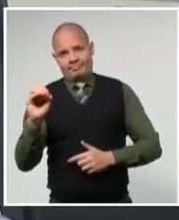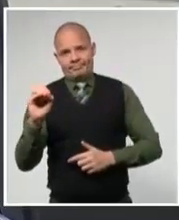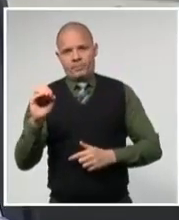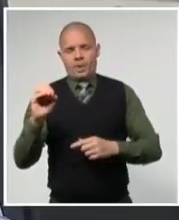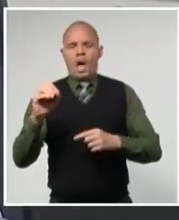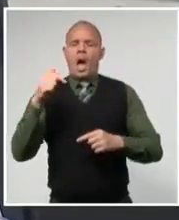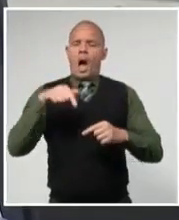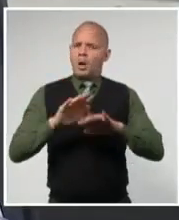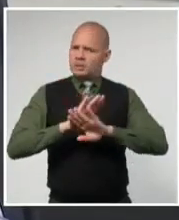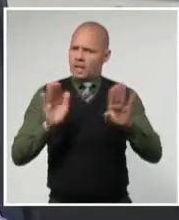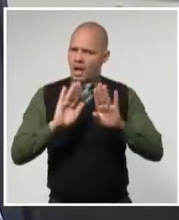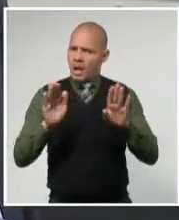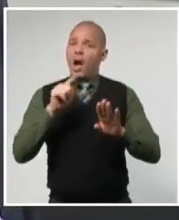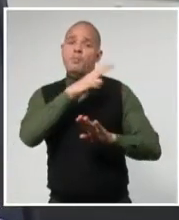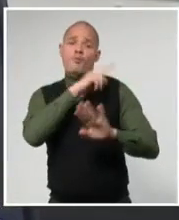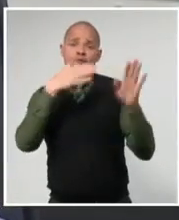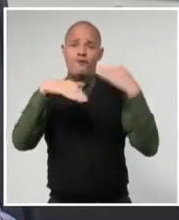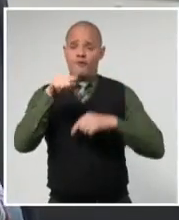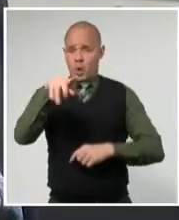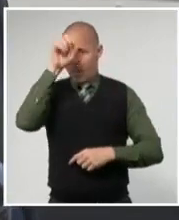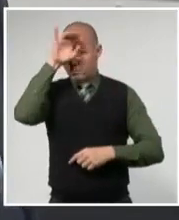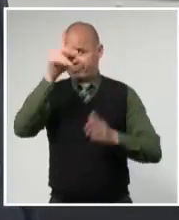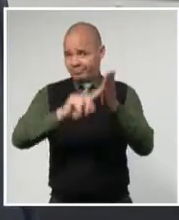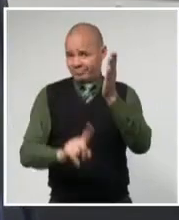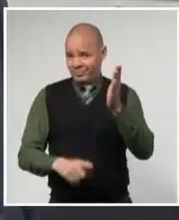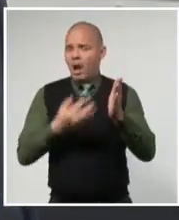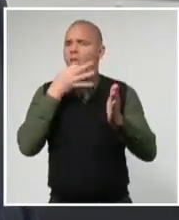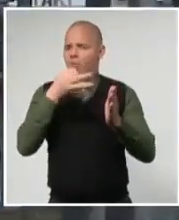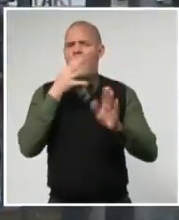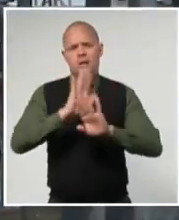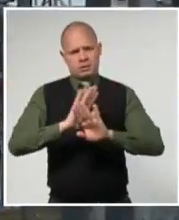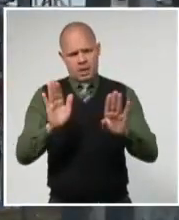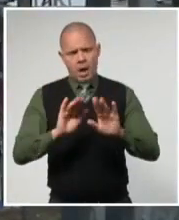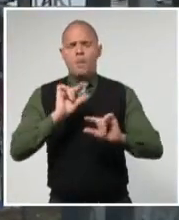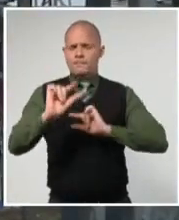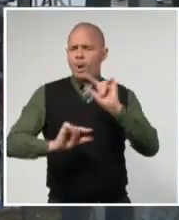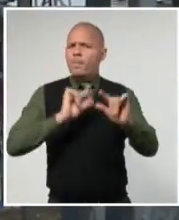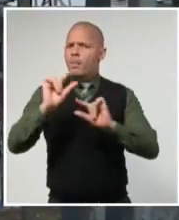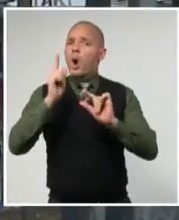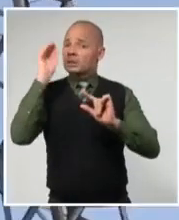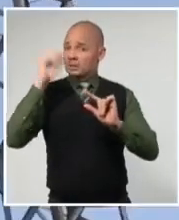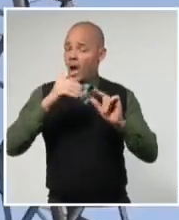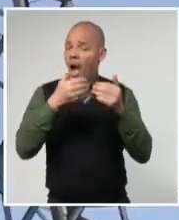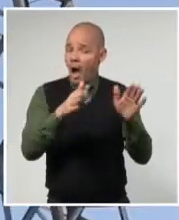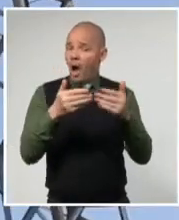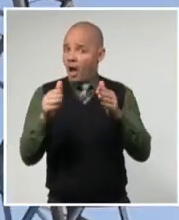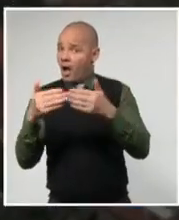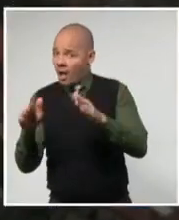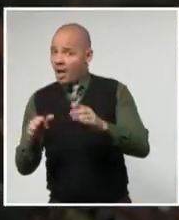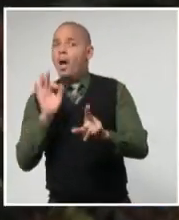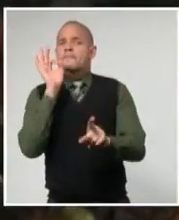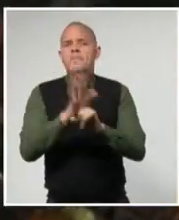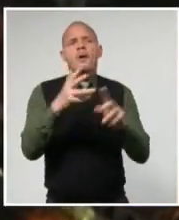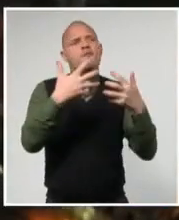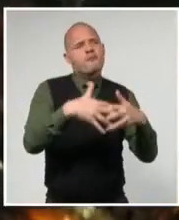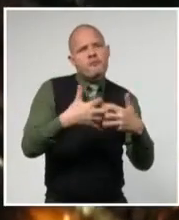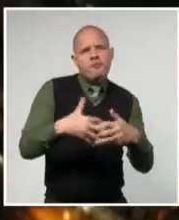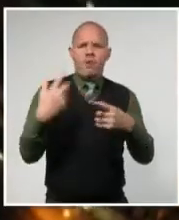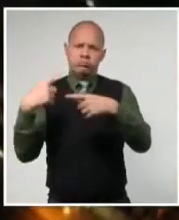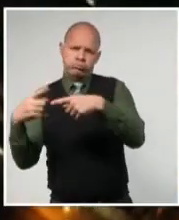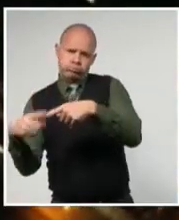Cruz, llamó la atención sobre el reinicio de actividades económicas y a la necesidad de que en cada lugar